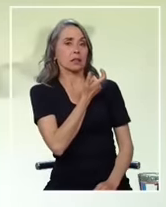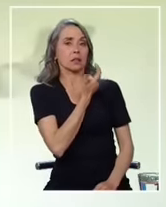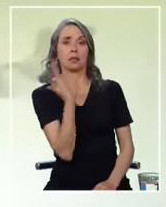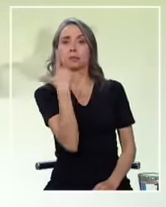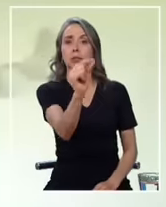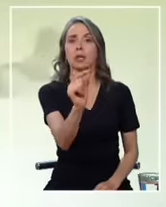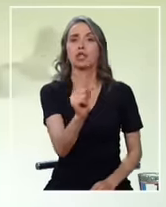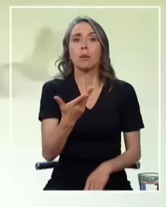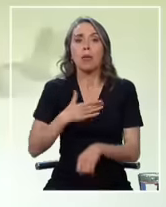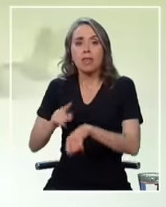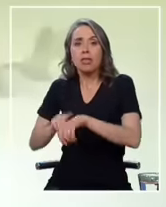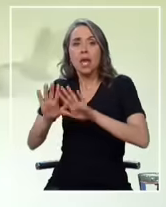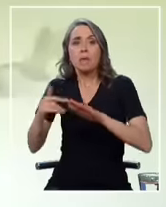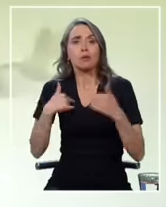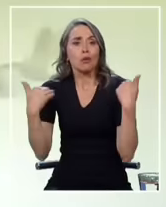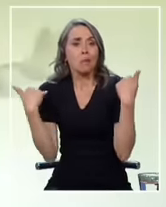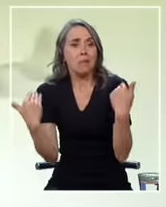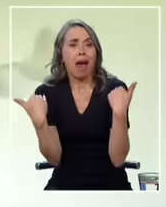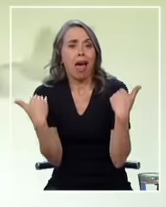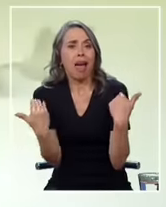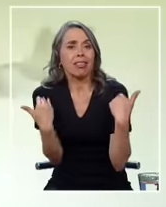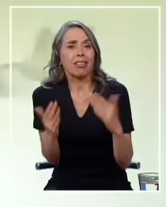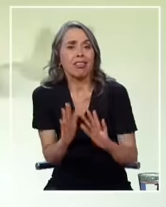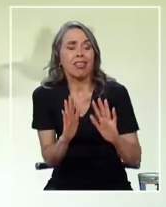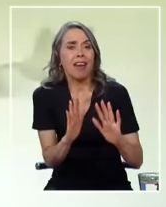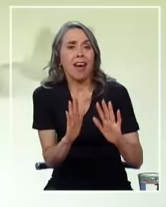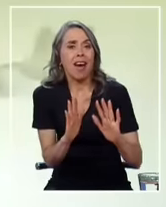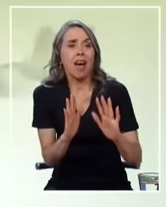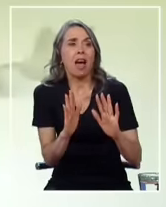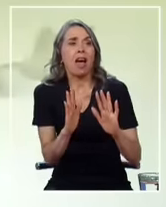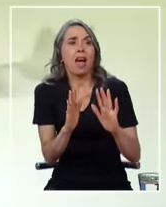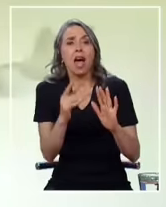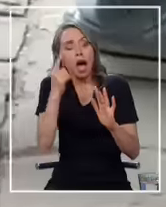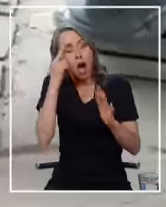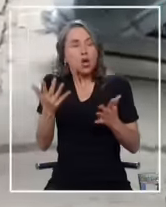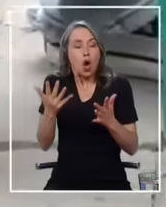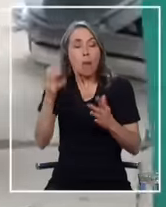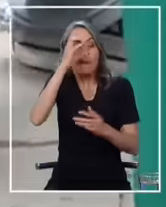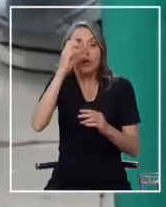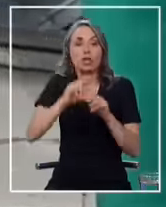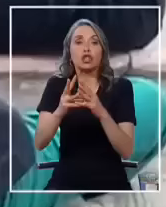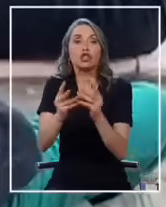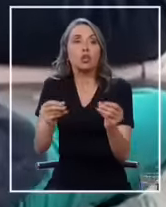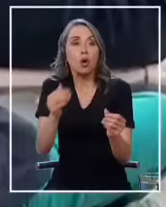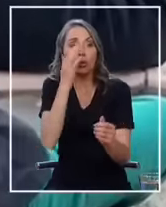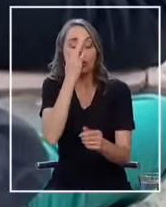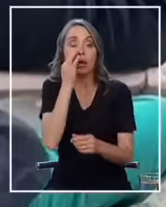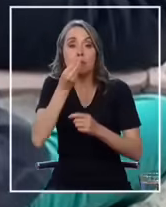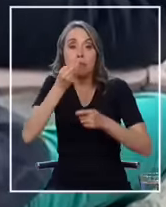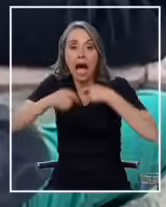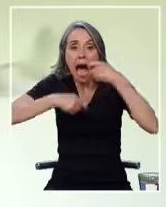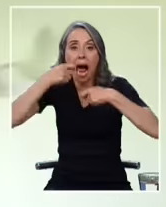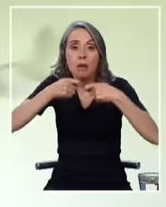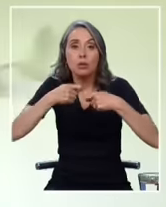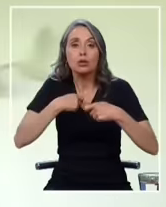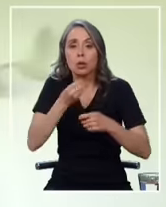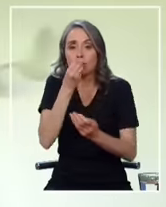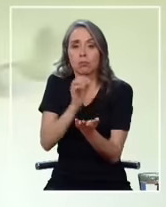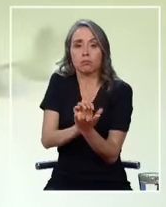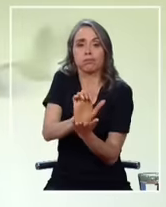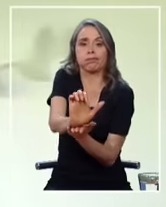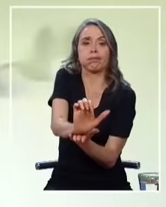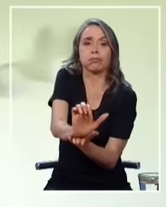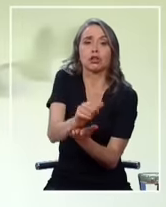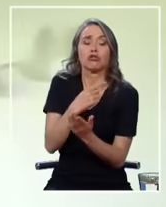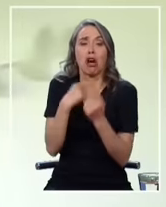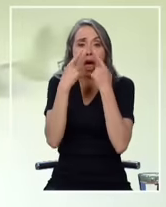no me daba el tiempo como para poder reponerme ante la situación. En la break de almuerzo, yo casi no comía, yo lo